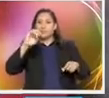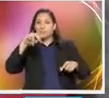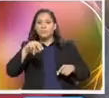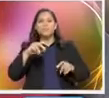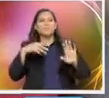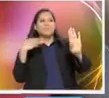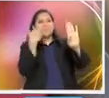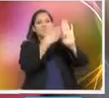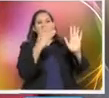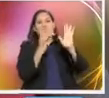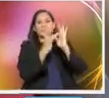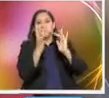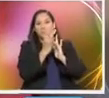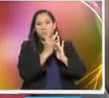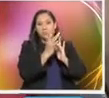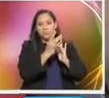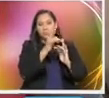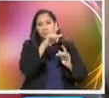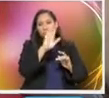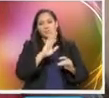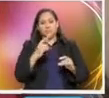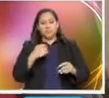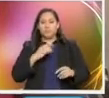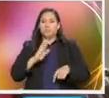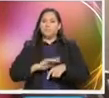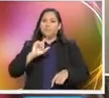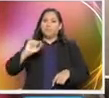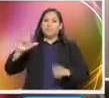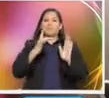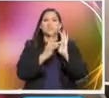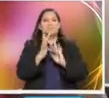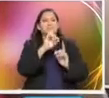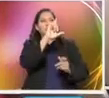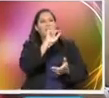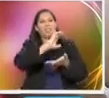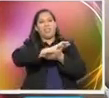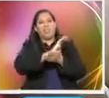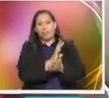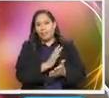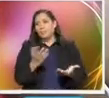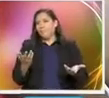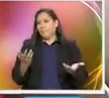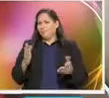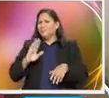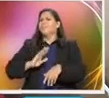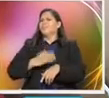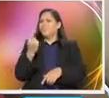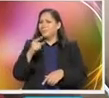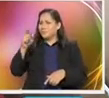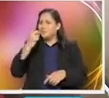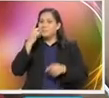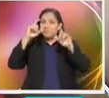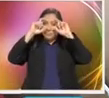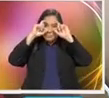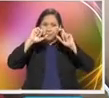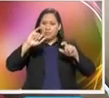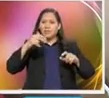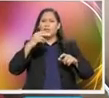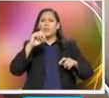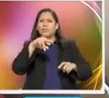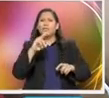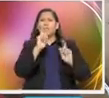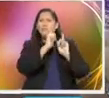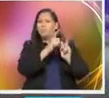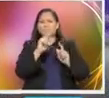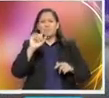donde decía que los Beatles ya estaban volviendo más populares que Cristo. Probablemente habría que ver el contexto en que lo dijo, habría que ver a John Lennon, que era un hombre muy